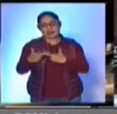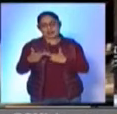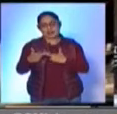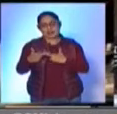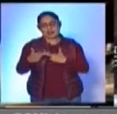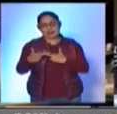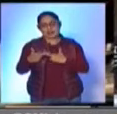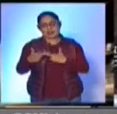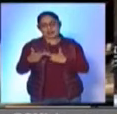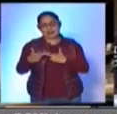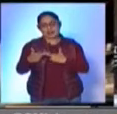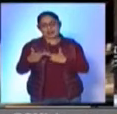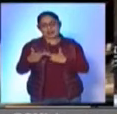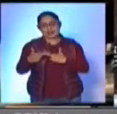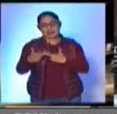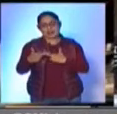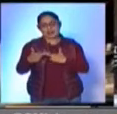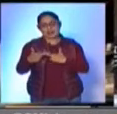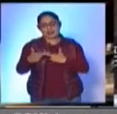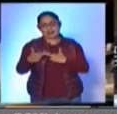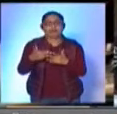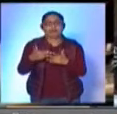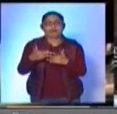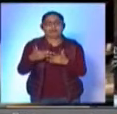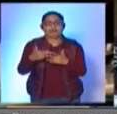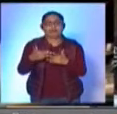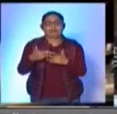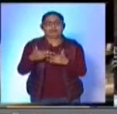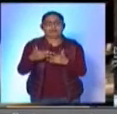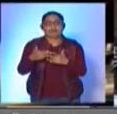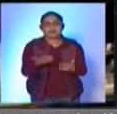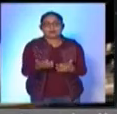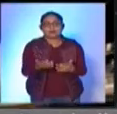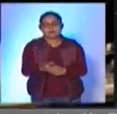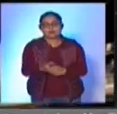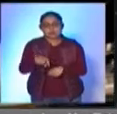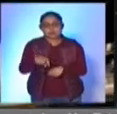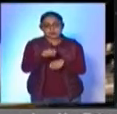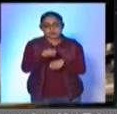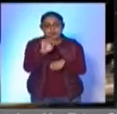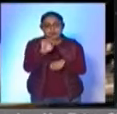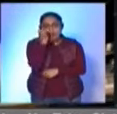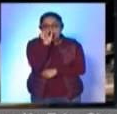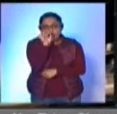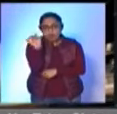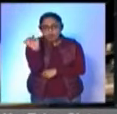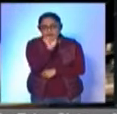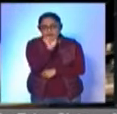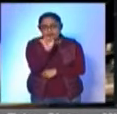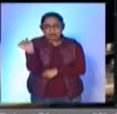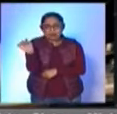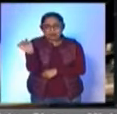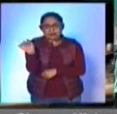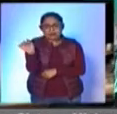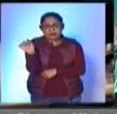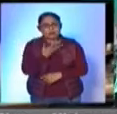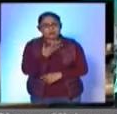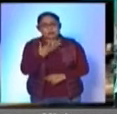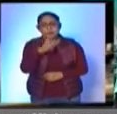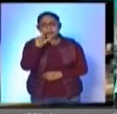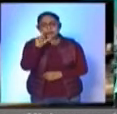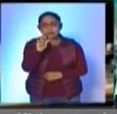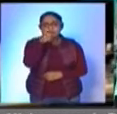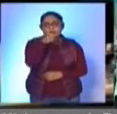hoy estamos en 26. En las semanas de enero nos fuimos a